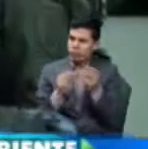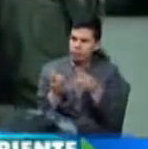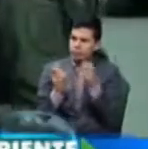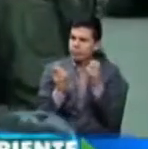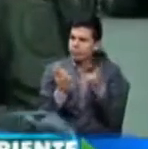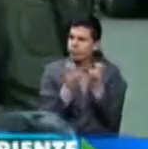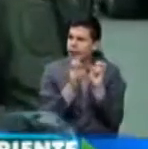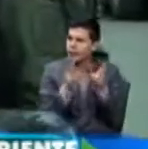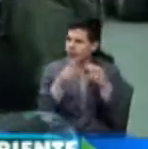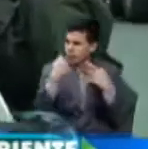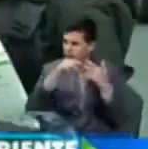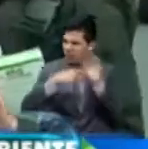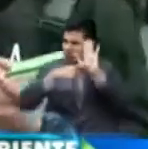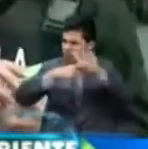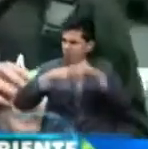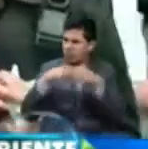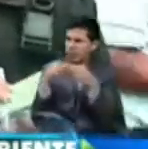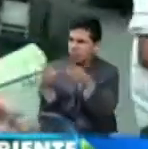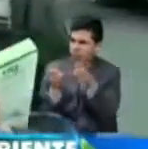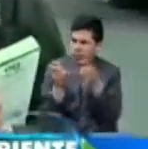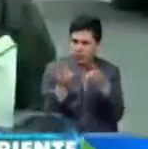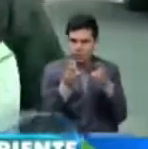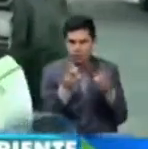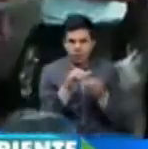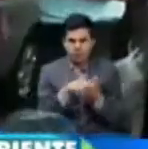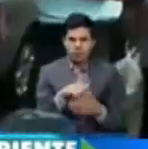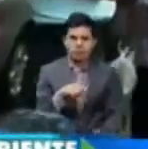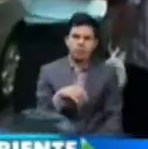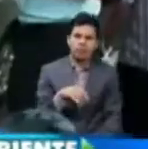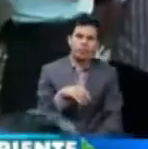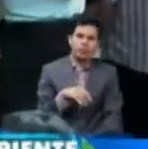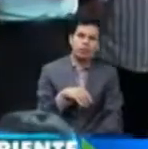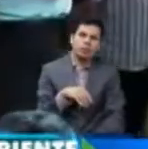policía entregó una línea celular, el